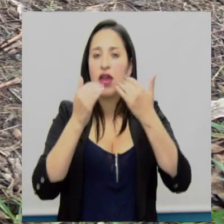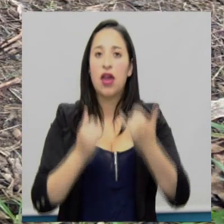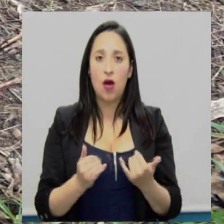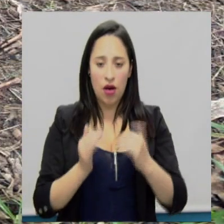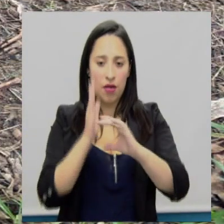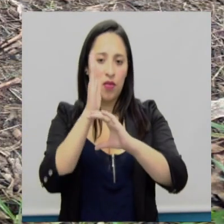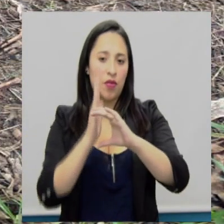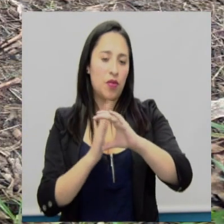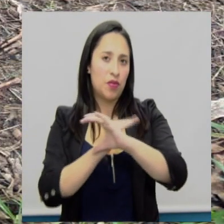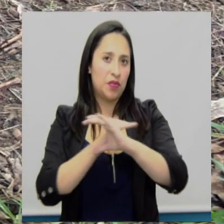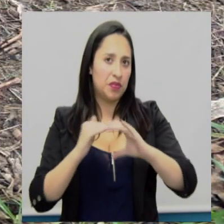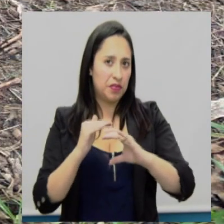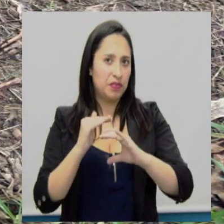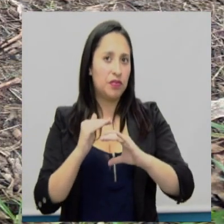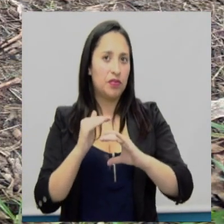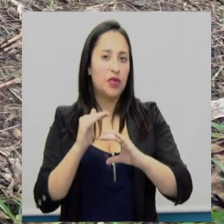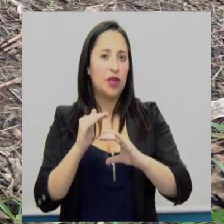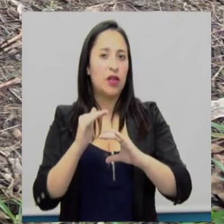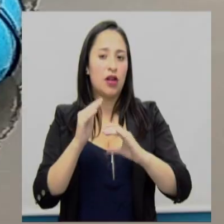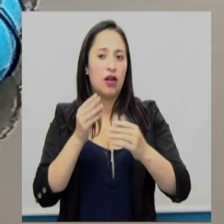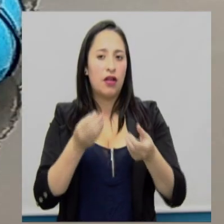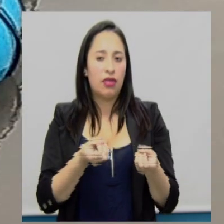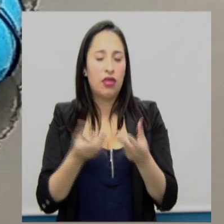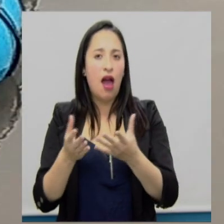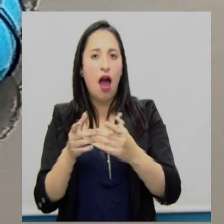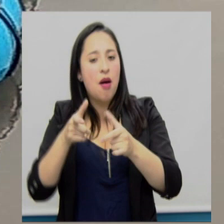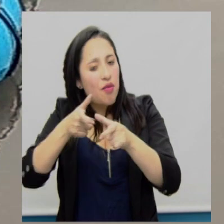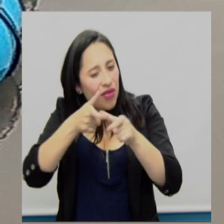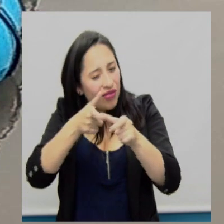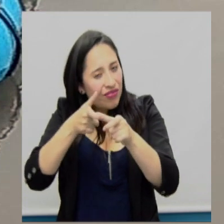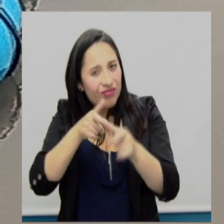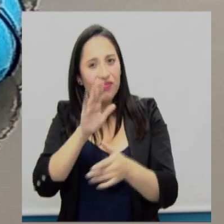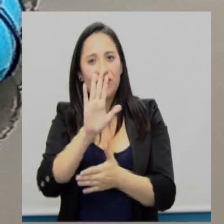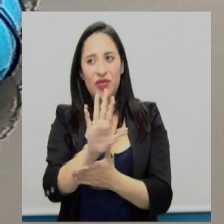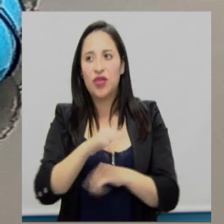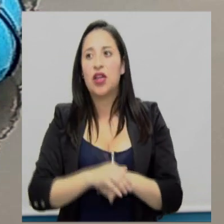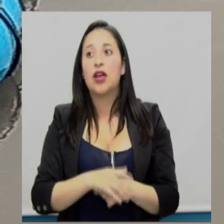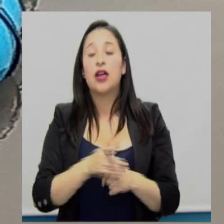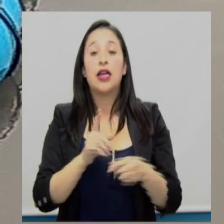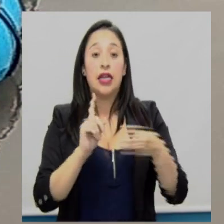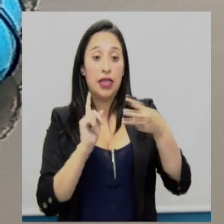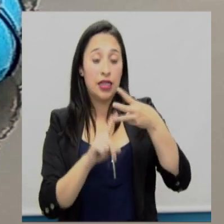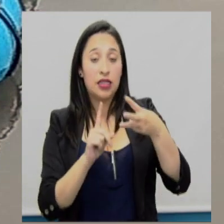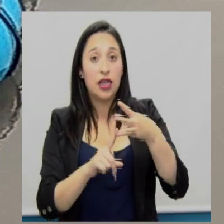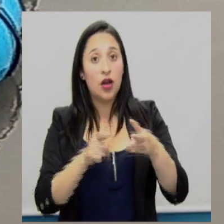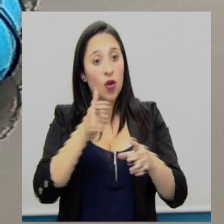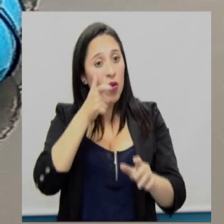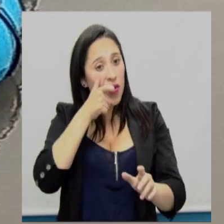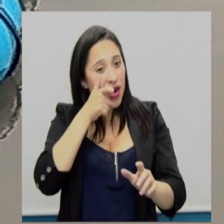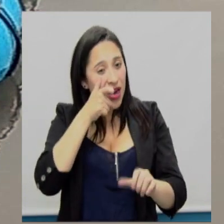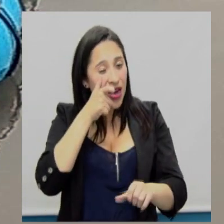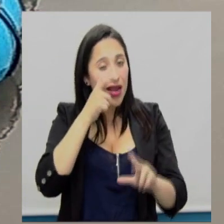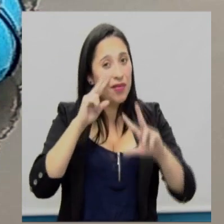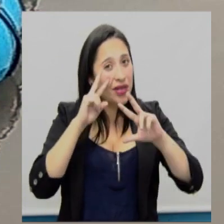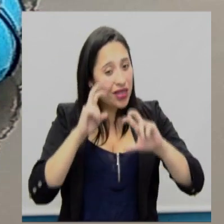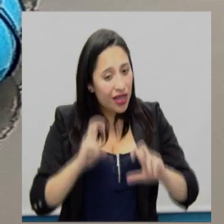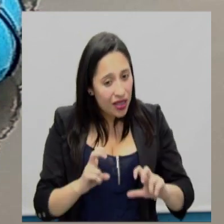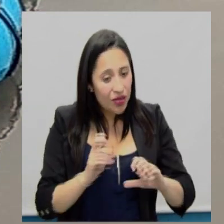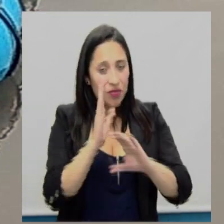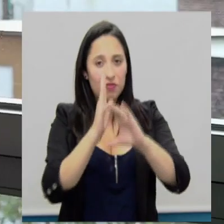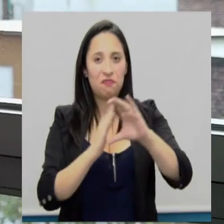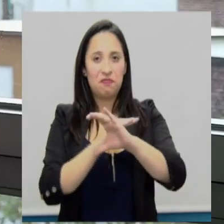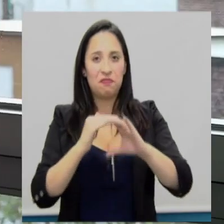trasladados a la Procuraduría. El tercero tiene un posible alcance fiscal y dará inicio a una indagación preliminar por parte de la